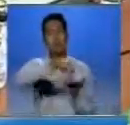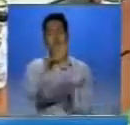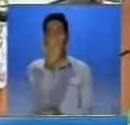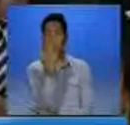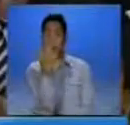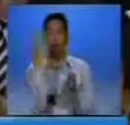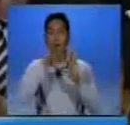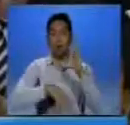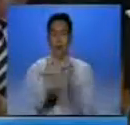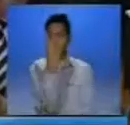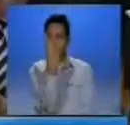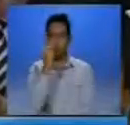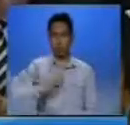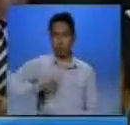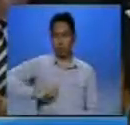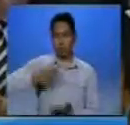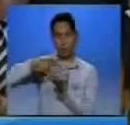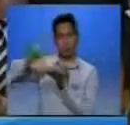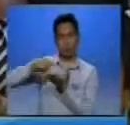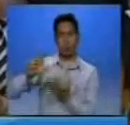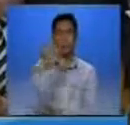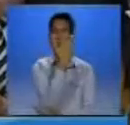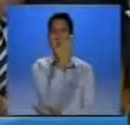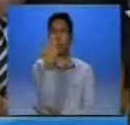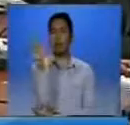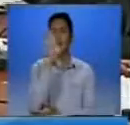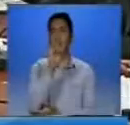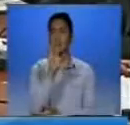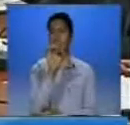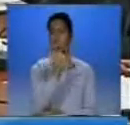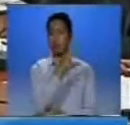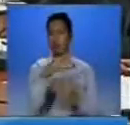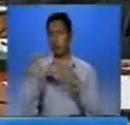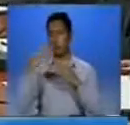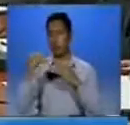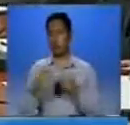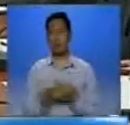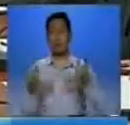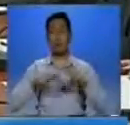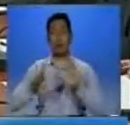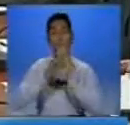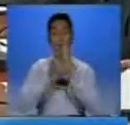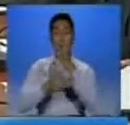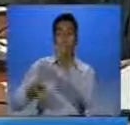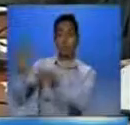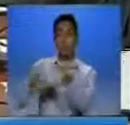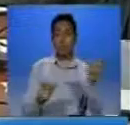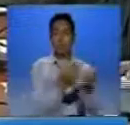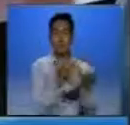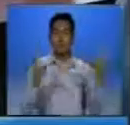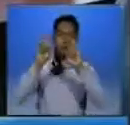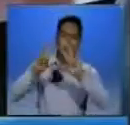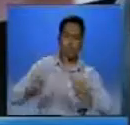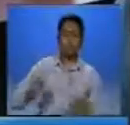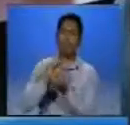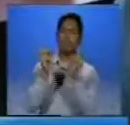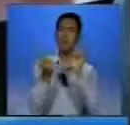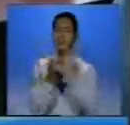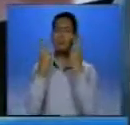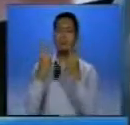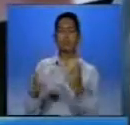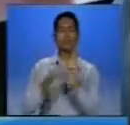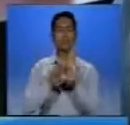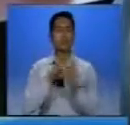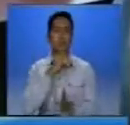ahora serán de 2 salarios, es decir, $708. Varios legisladores han solicitado que se revea esta modificación al